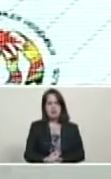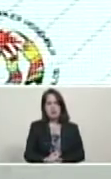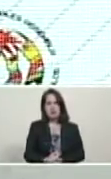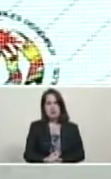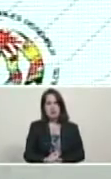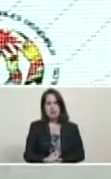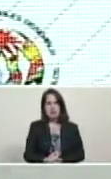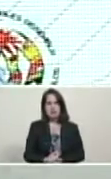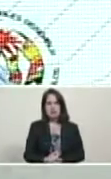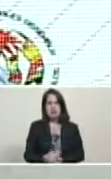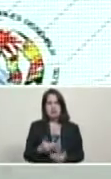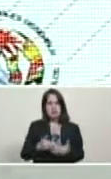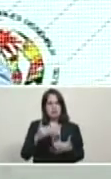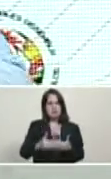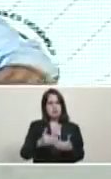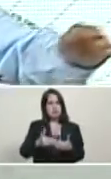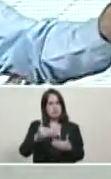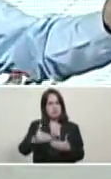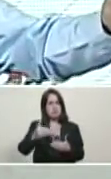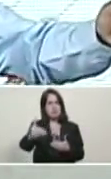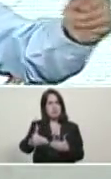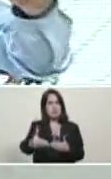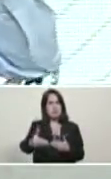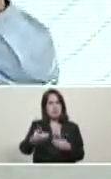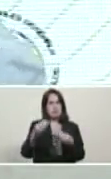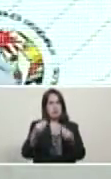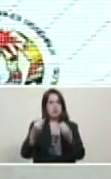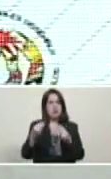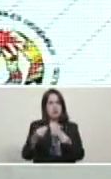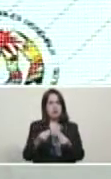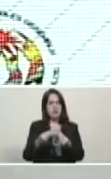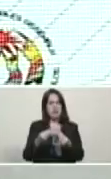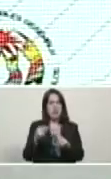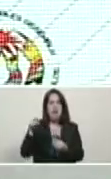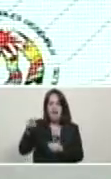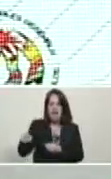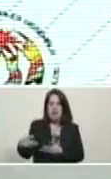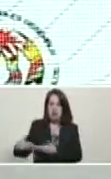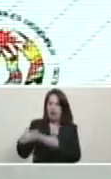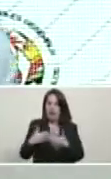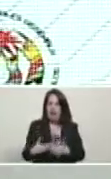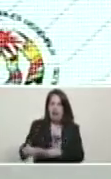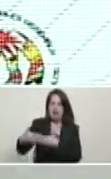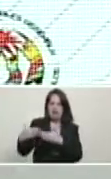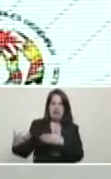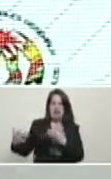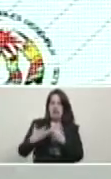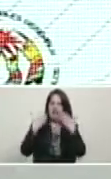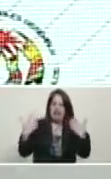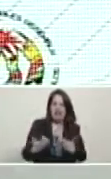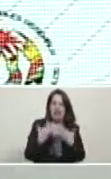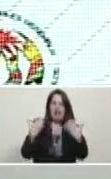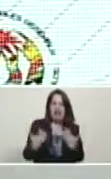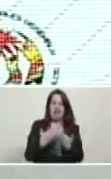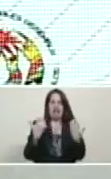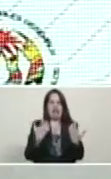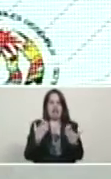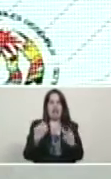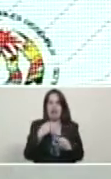pasada ellos enarbolan la guerra fría y nos califican